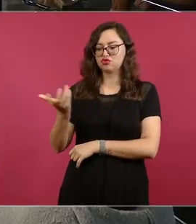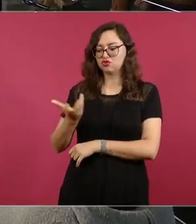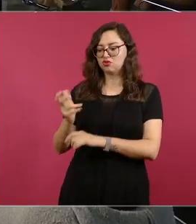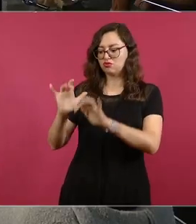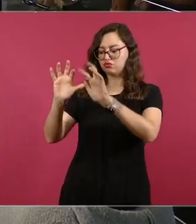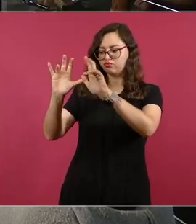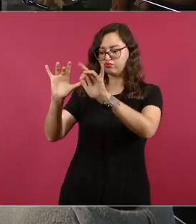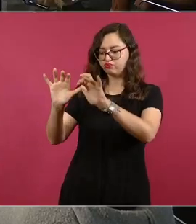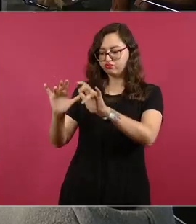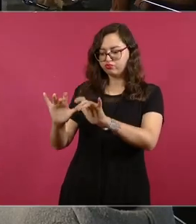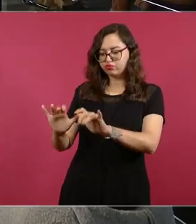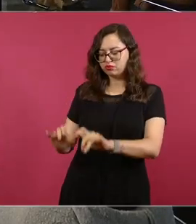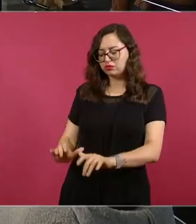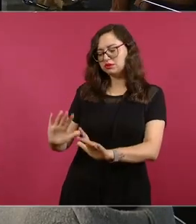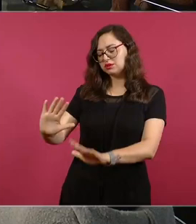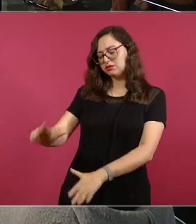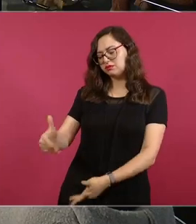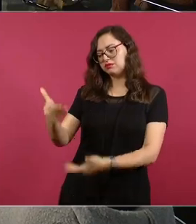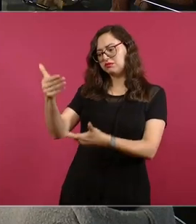Entonces,